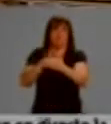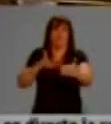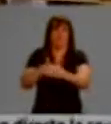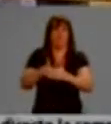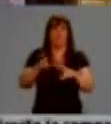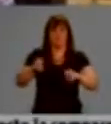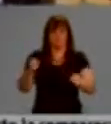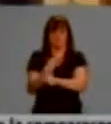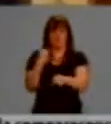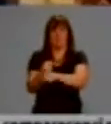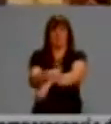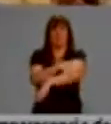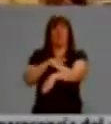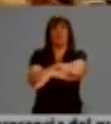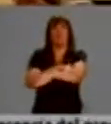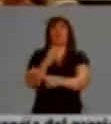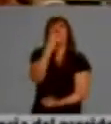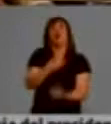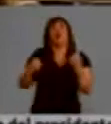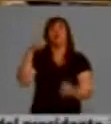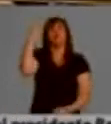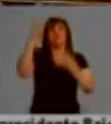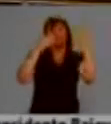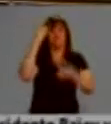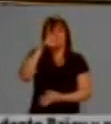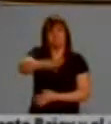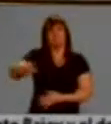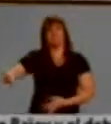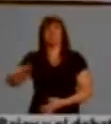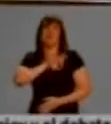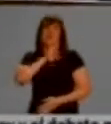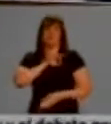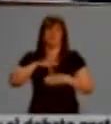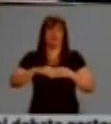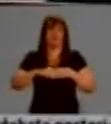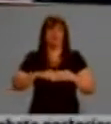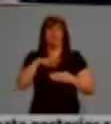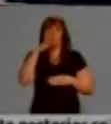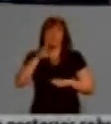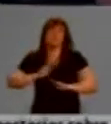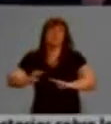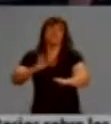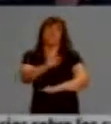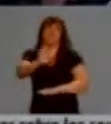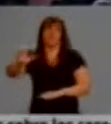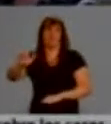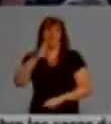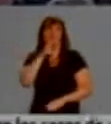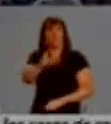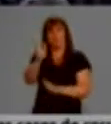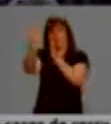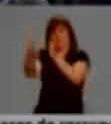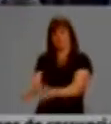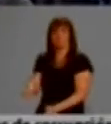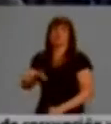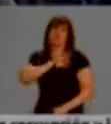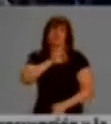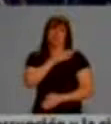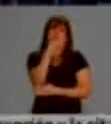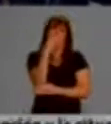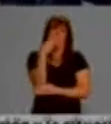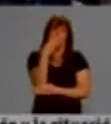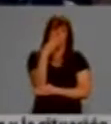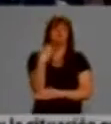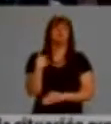gobierno son algunas iniciativas del señor Pérez Rubalcaba derivadas de su fe en la palabra del señor Bárcenas.